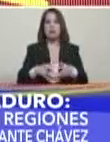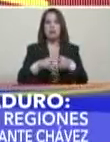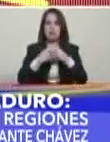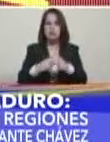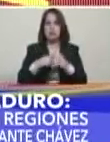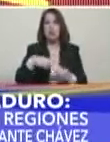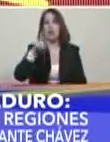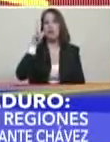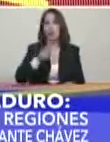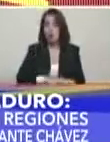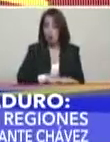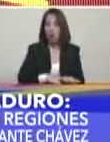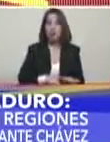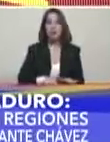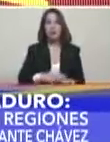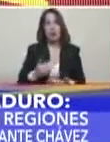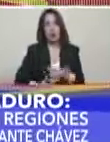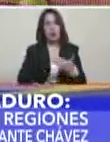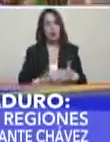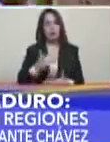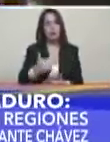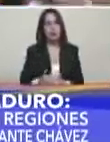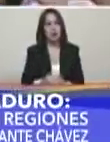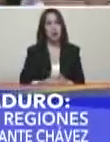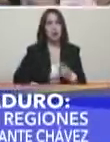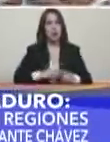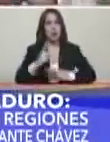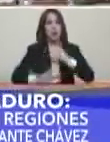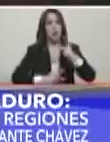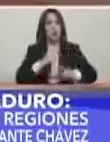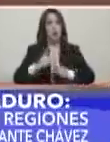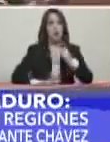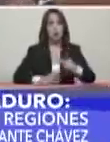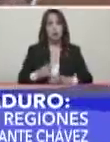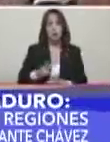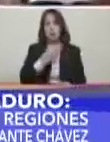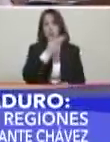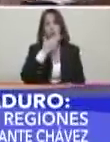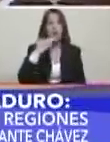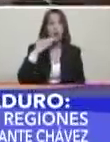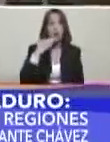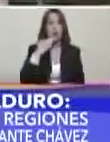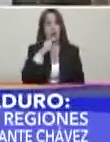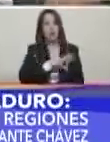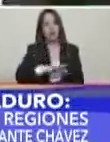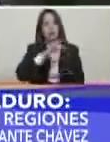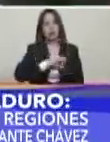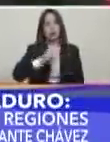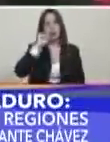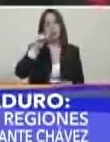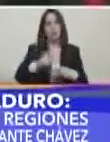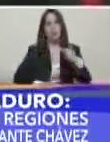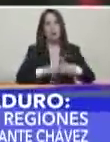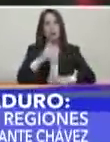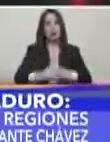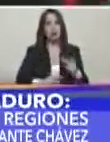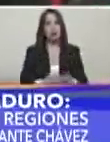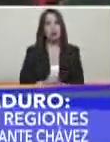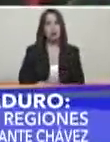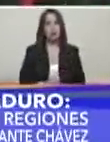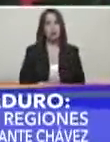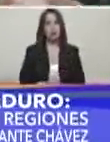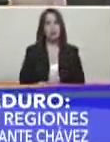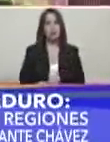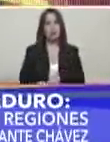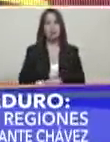Aprobado. Avanzar, producir, mejorar. Socialismo productivo. Se